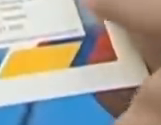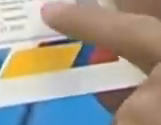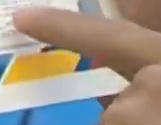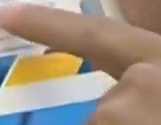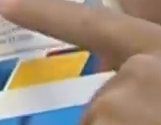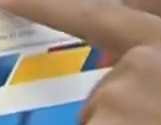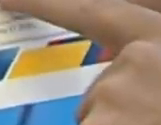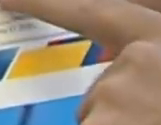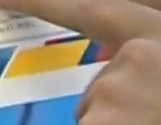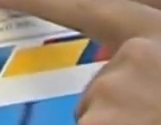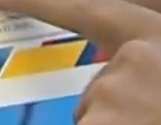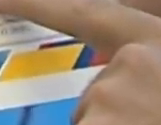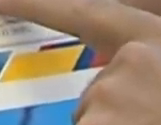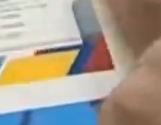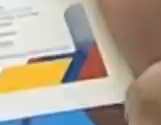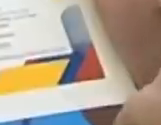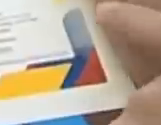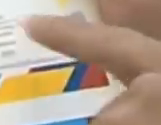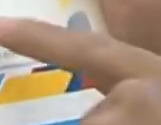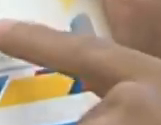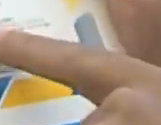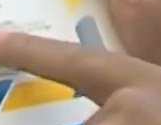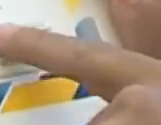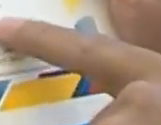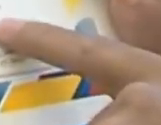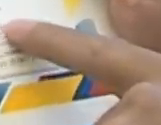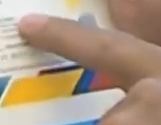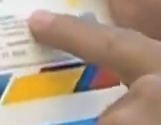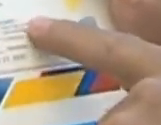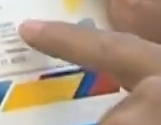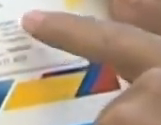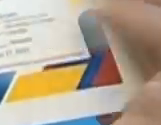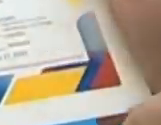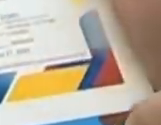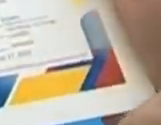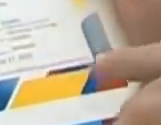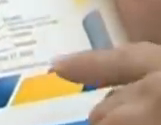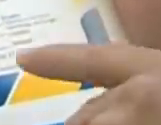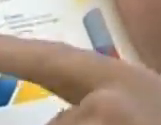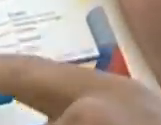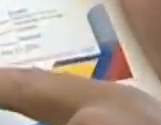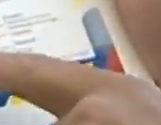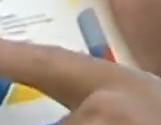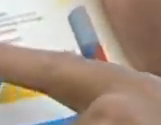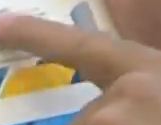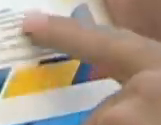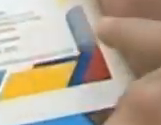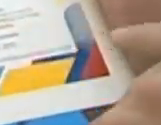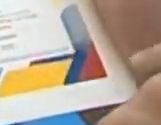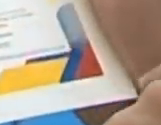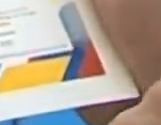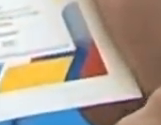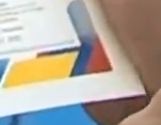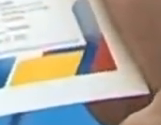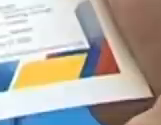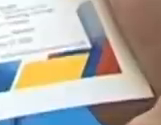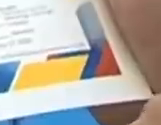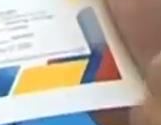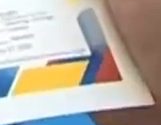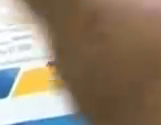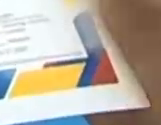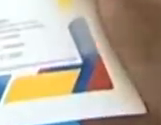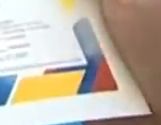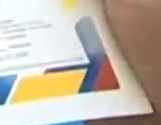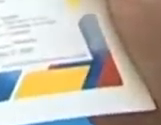según refiere esta página. Luego Chile, curva exponencial. Ecuador, con una curva que evidencia algunas